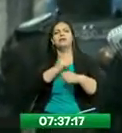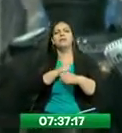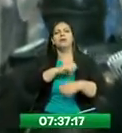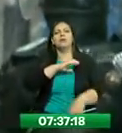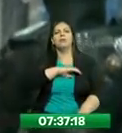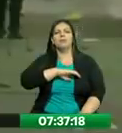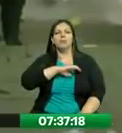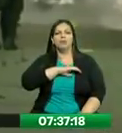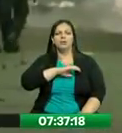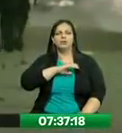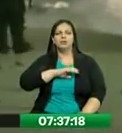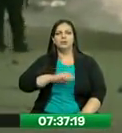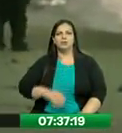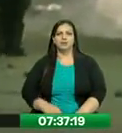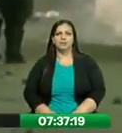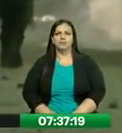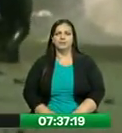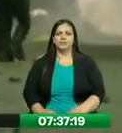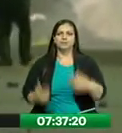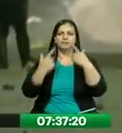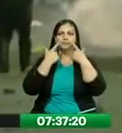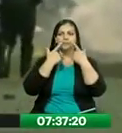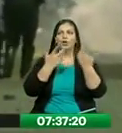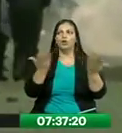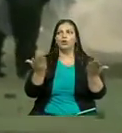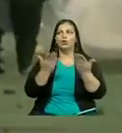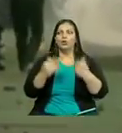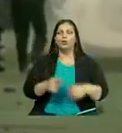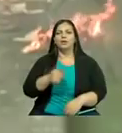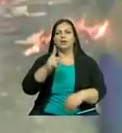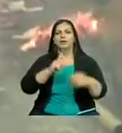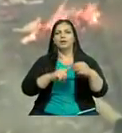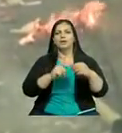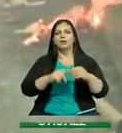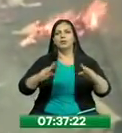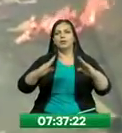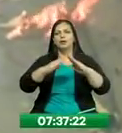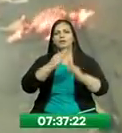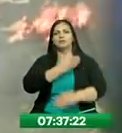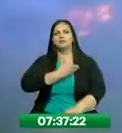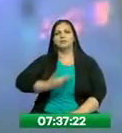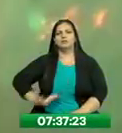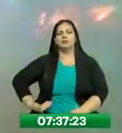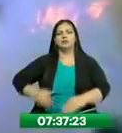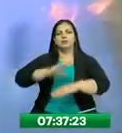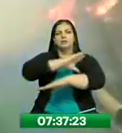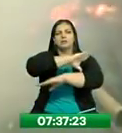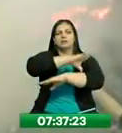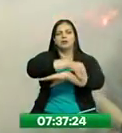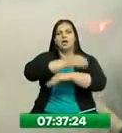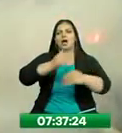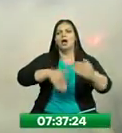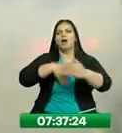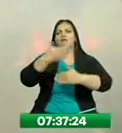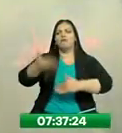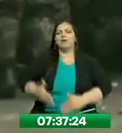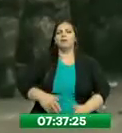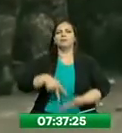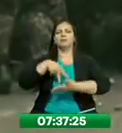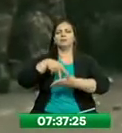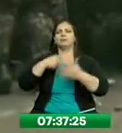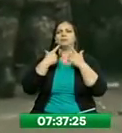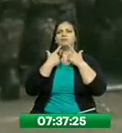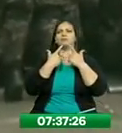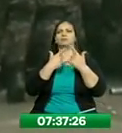de protestas, custodió los exteriores del Palacio Ricardo Delet. Lamentablemente, los enfrentamientos con los manifestantes